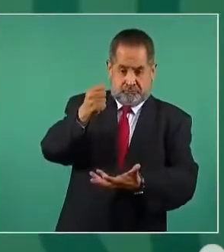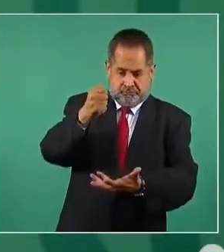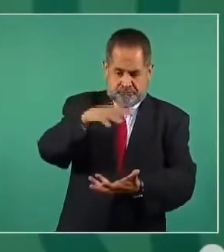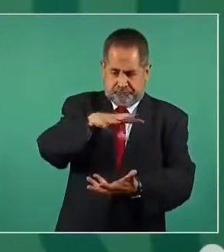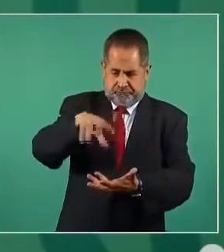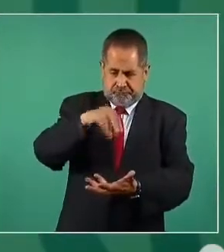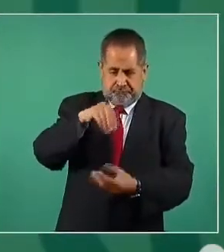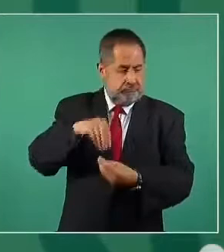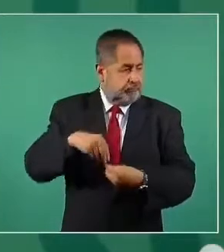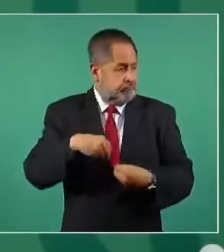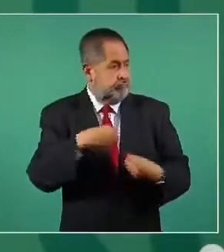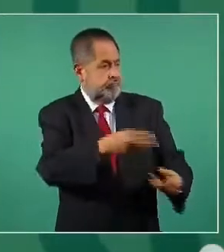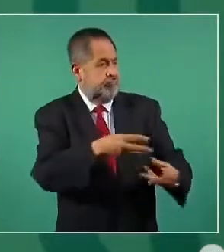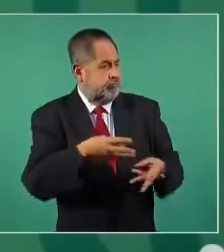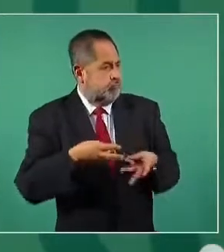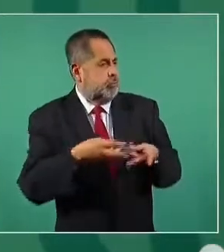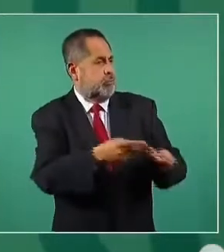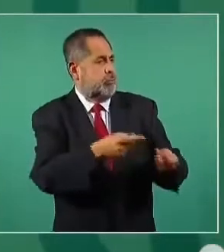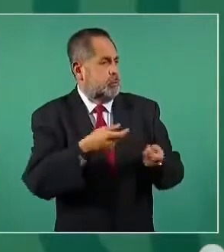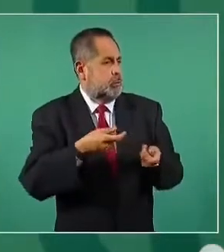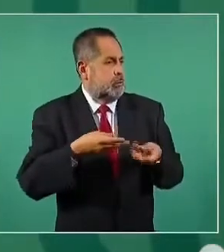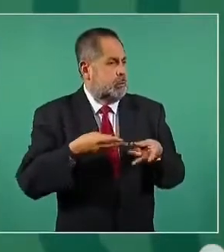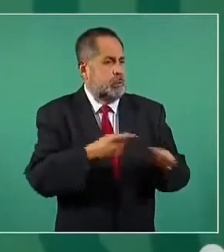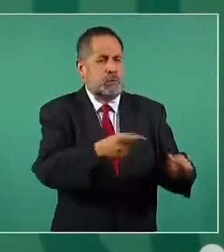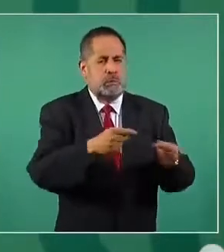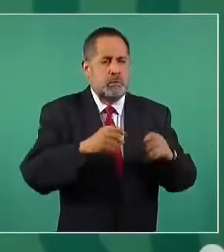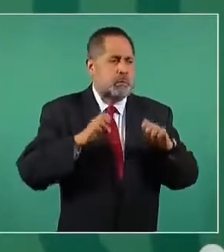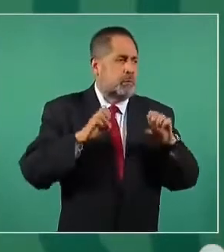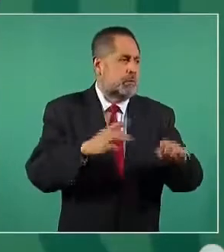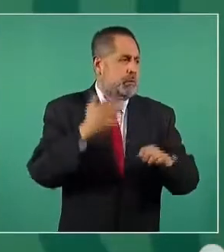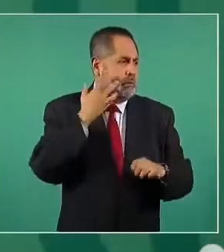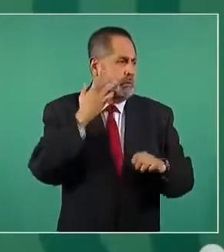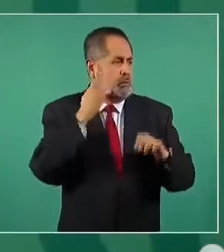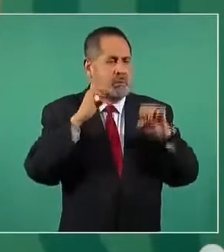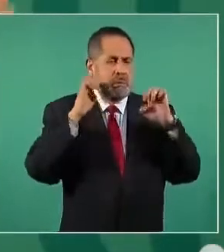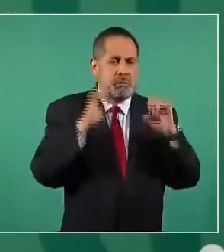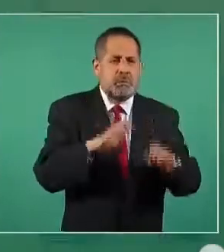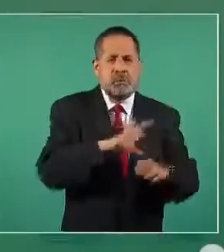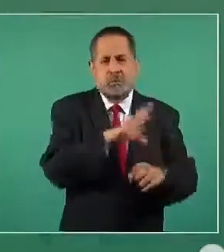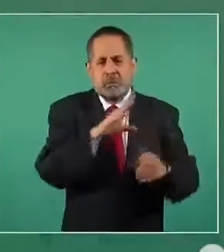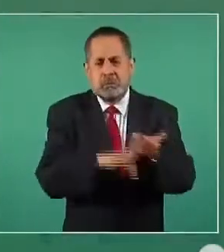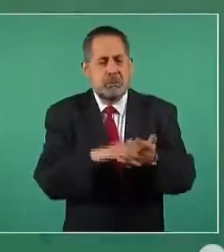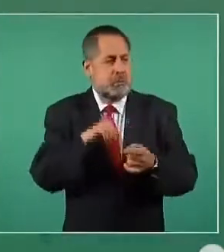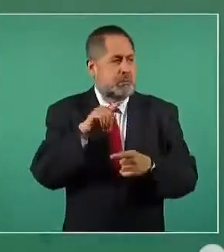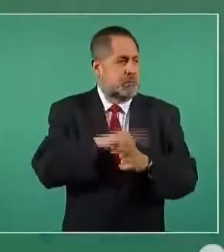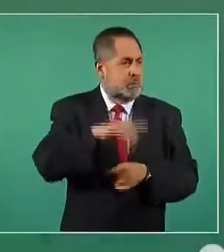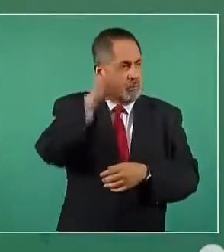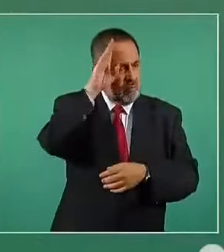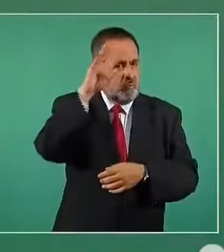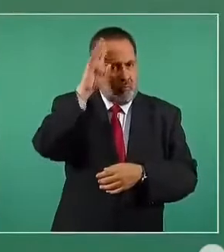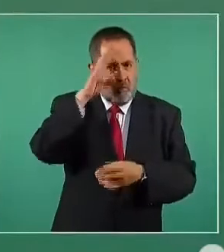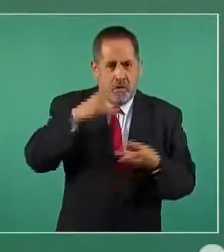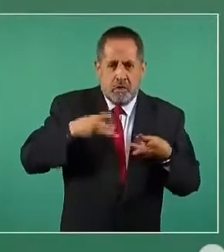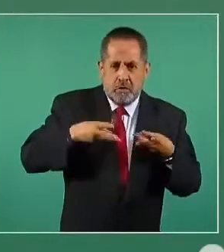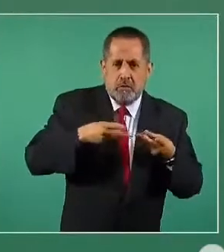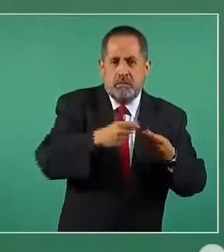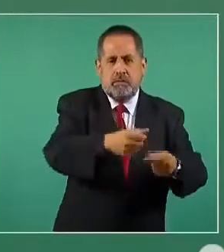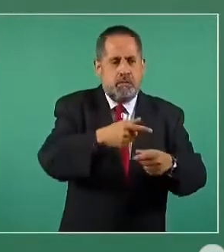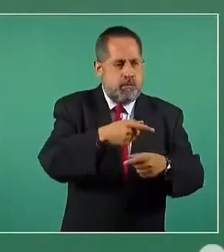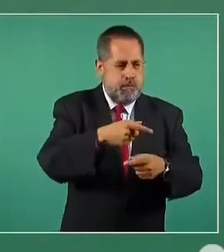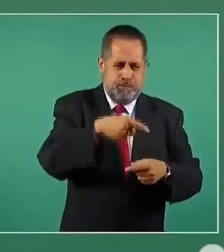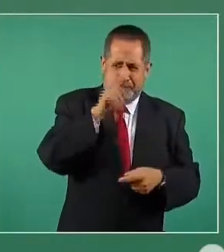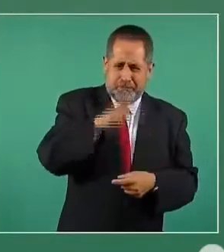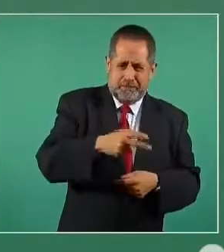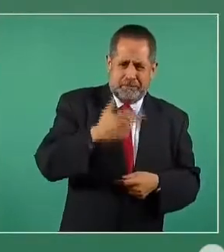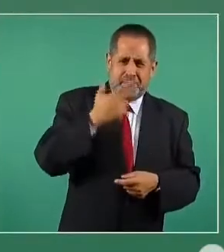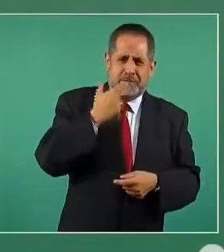se gastaba en mantener un aparato burocrático oneroso,